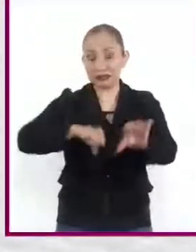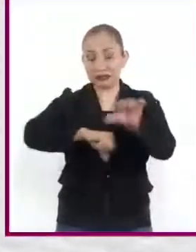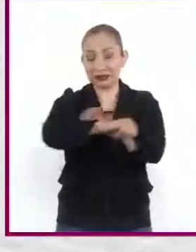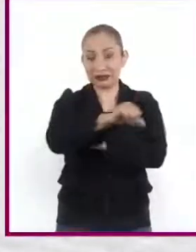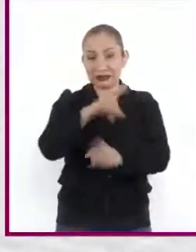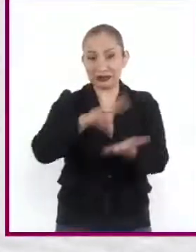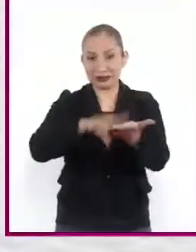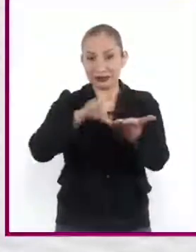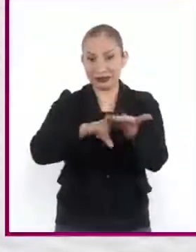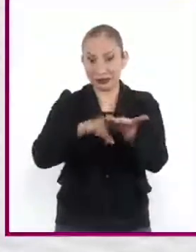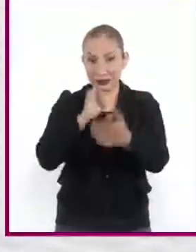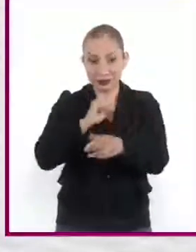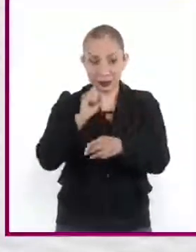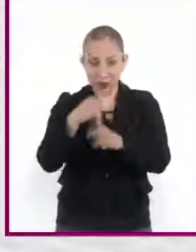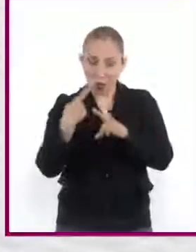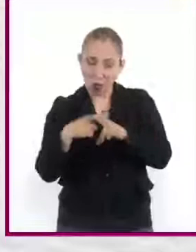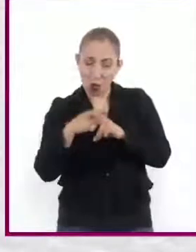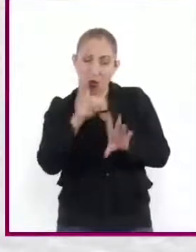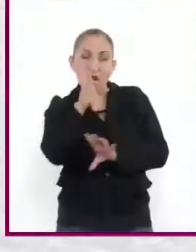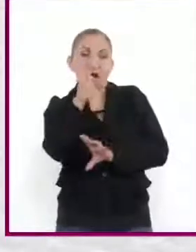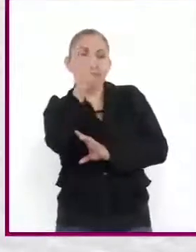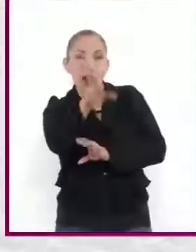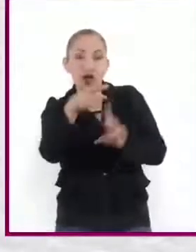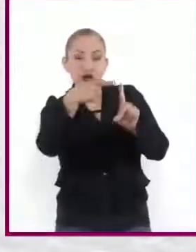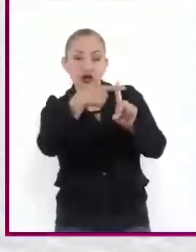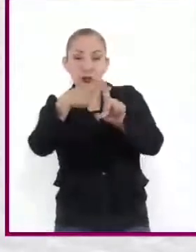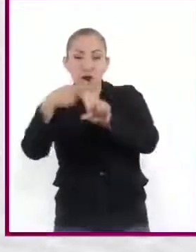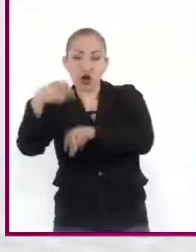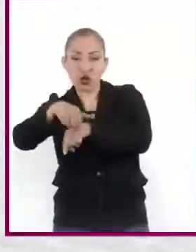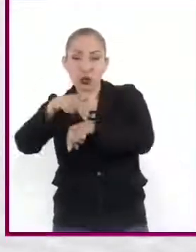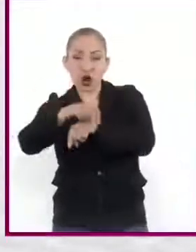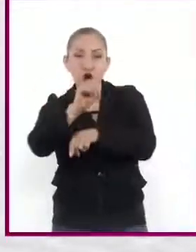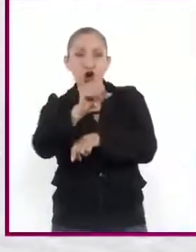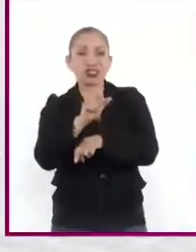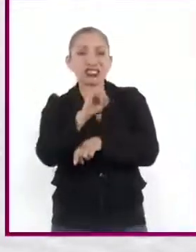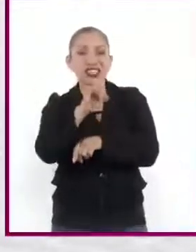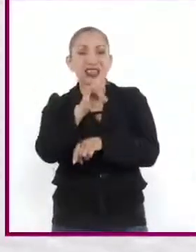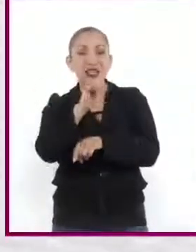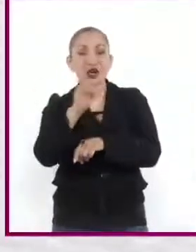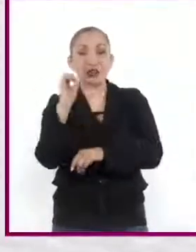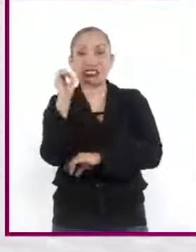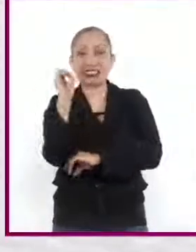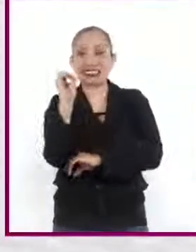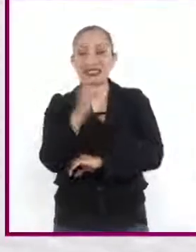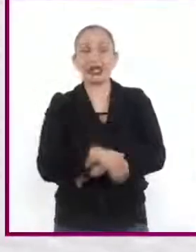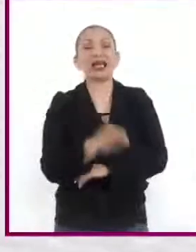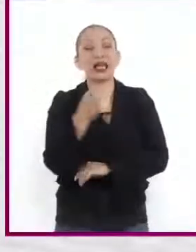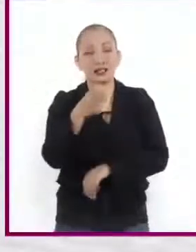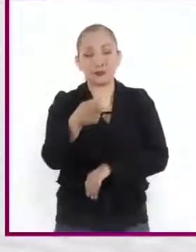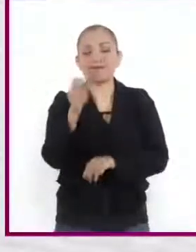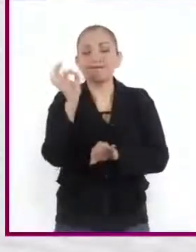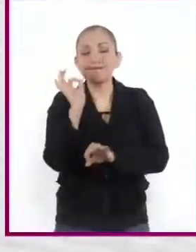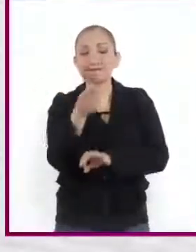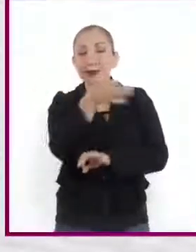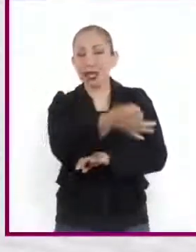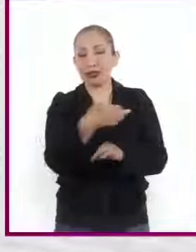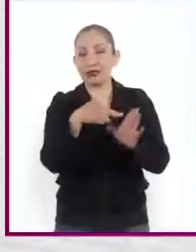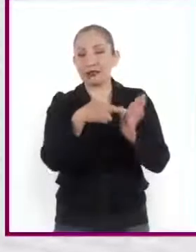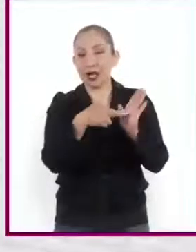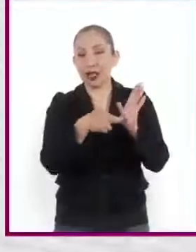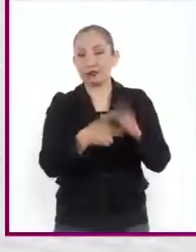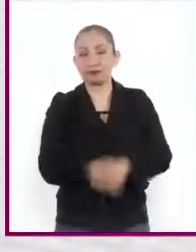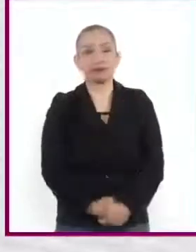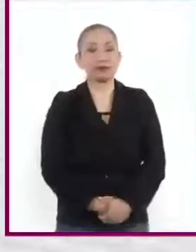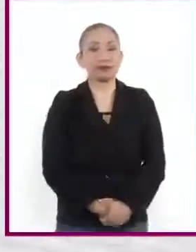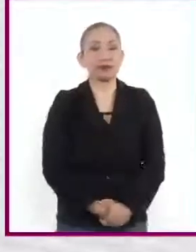este valor en la fórmula, el resultado de la suma de los números de oxidación es 0, lo cual indica que se cumple con la